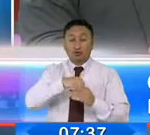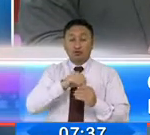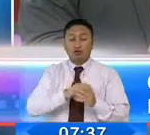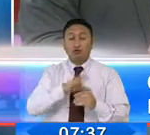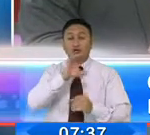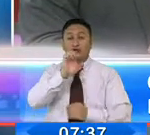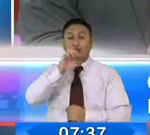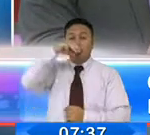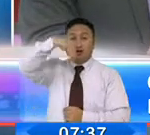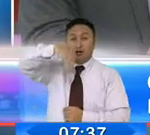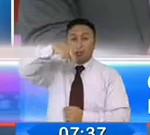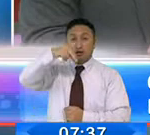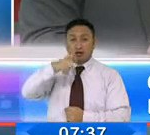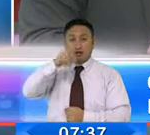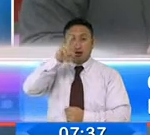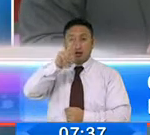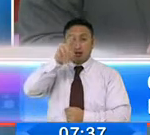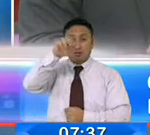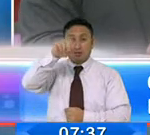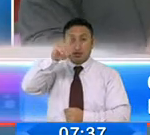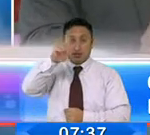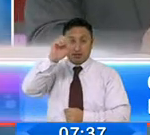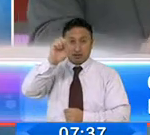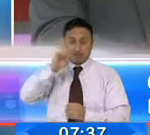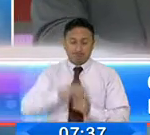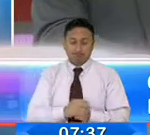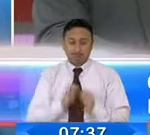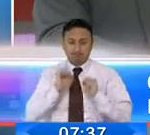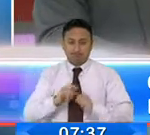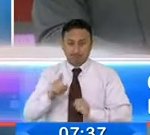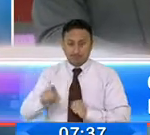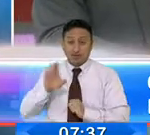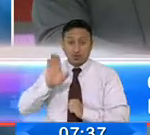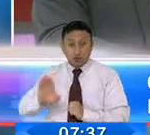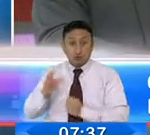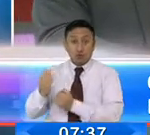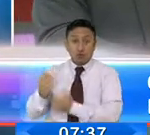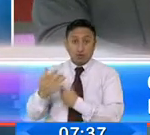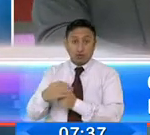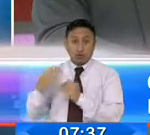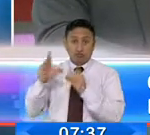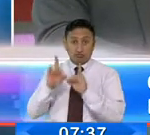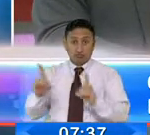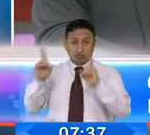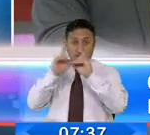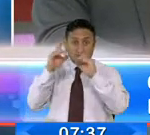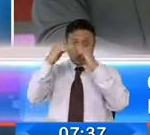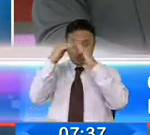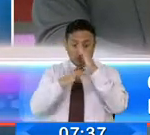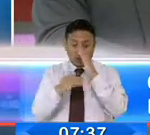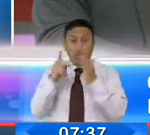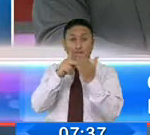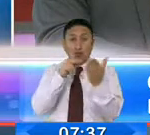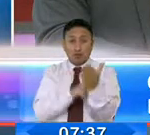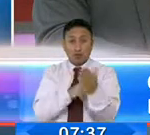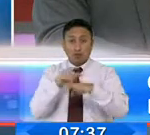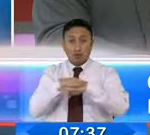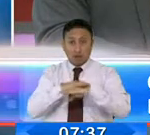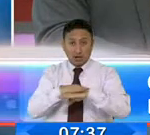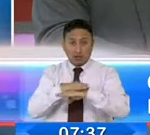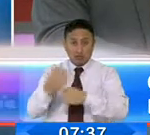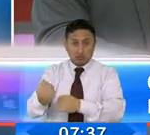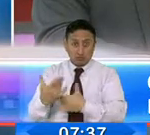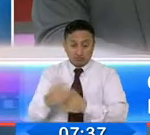www.fondoemprende.gov.es. Okay. Los requisitos son información general del postulante, información básica del proyecto, información